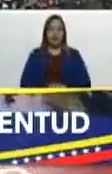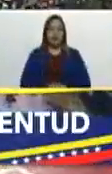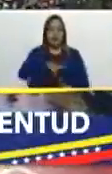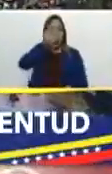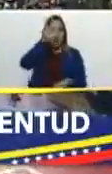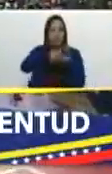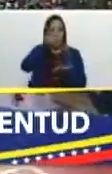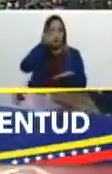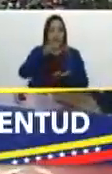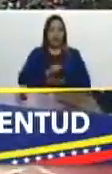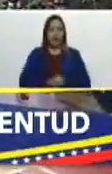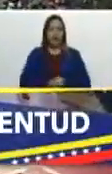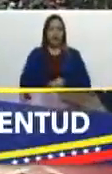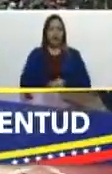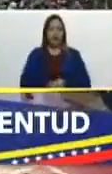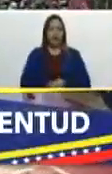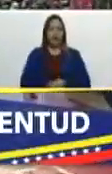¡Aprobado!